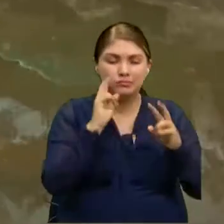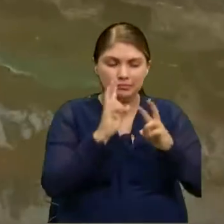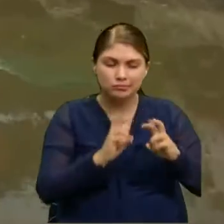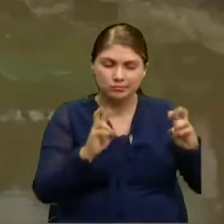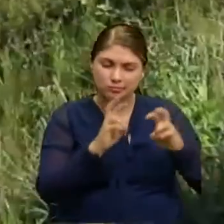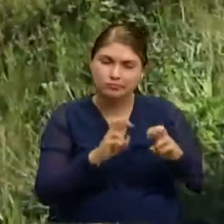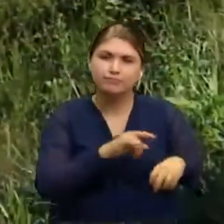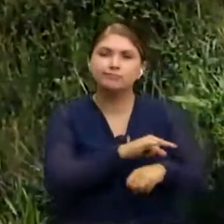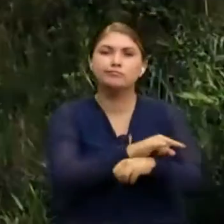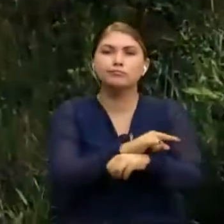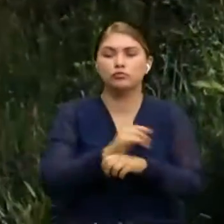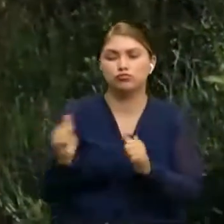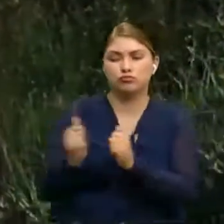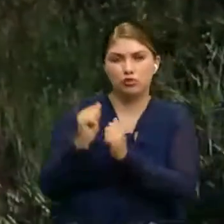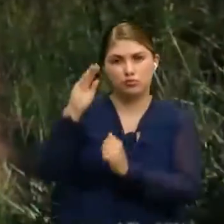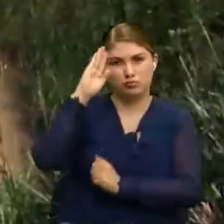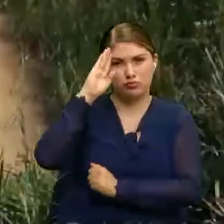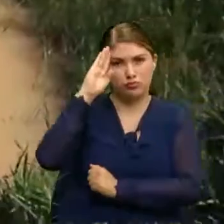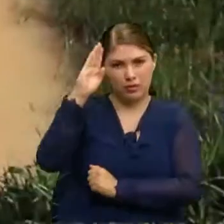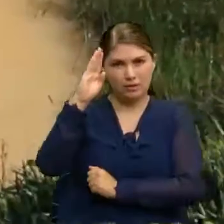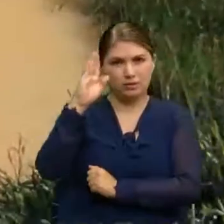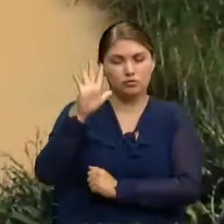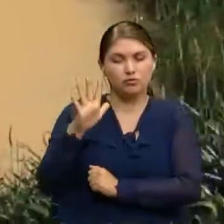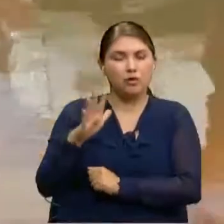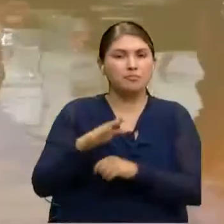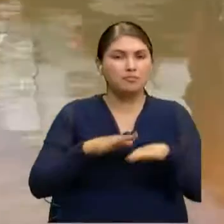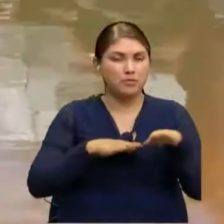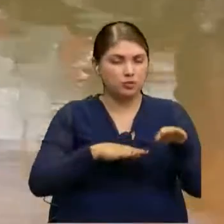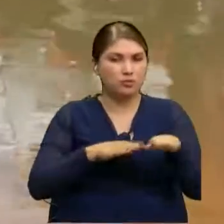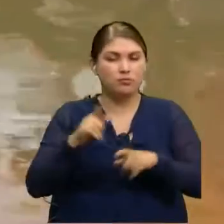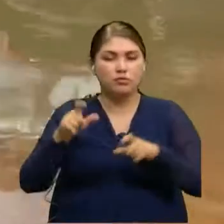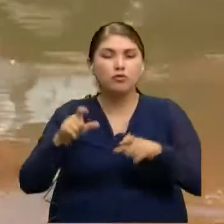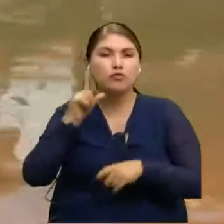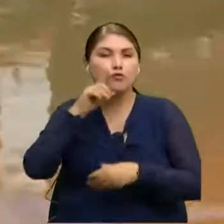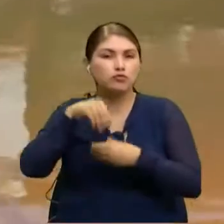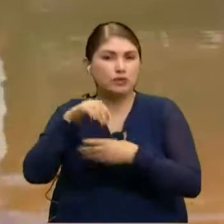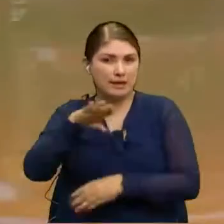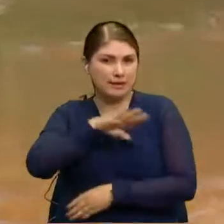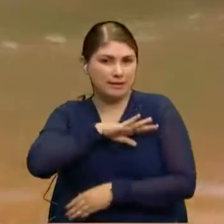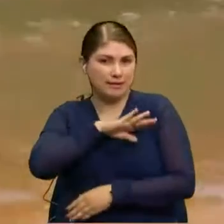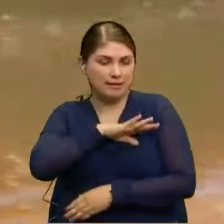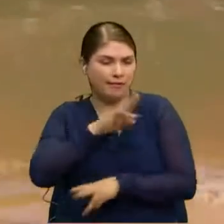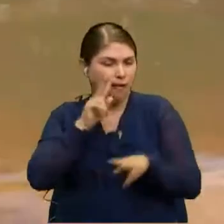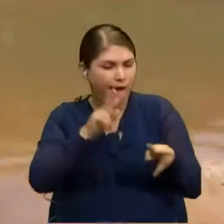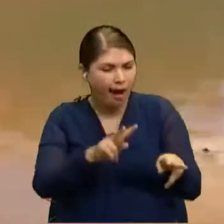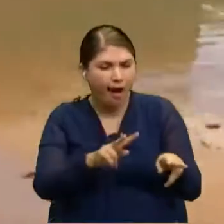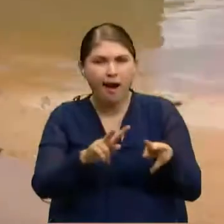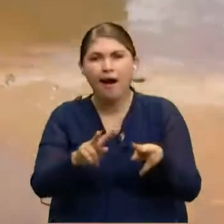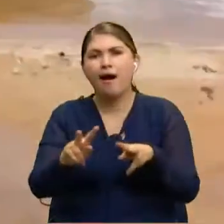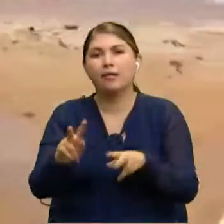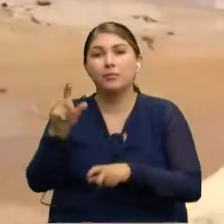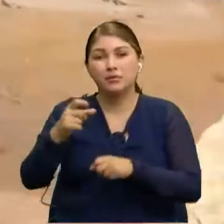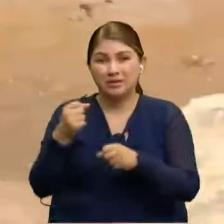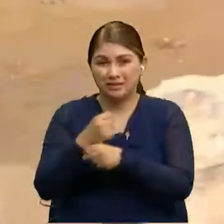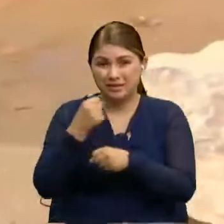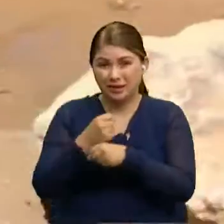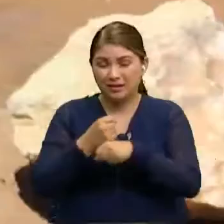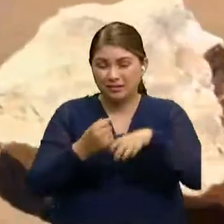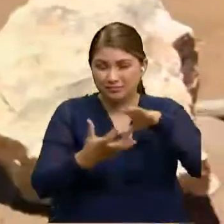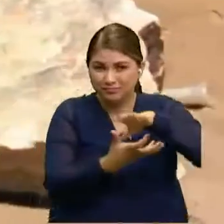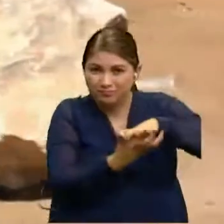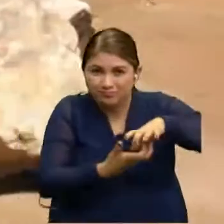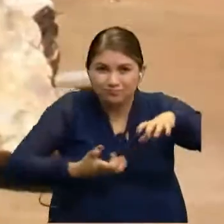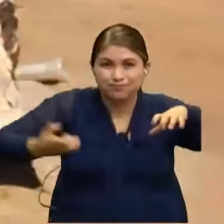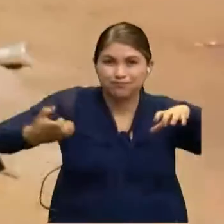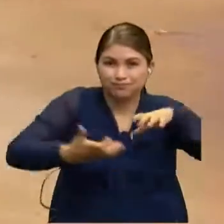una inspección junto a la Policía Nacional, la Personería y funcionarios de la Alcaldía, donde evidenciaron que quienes realizaron las labores